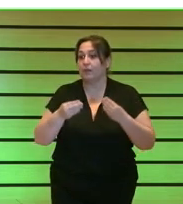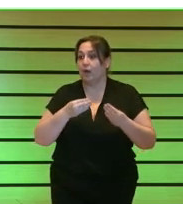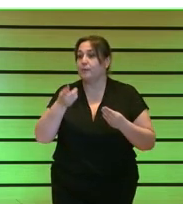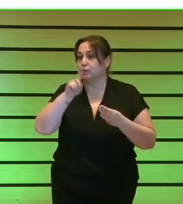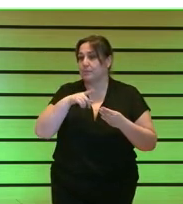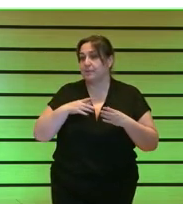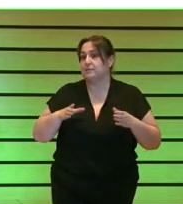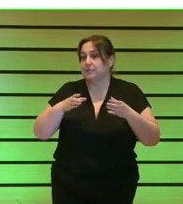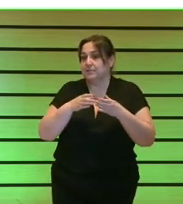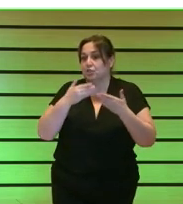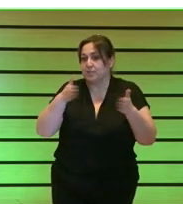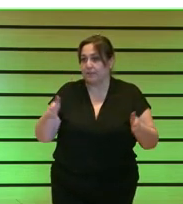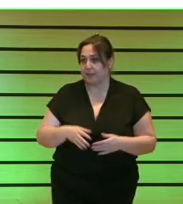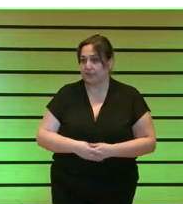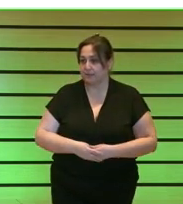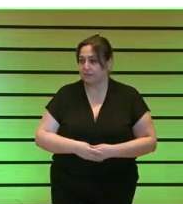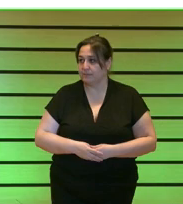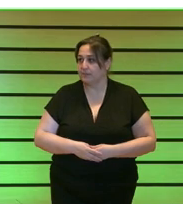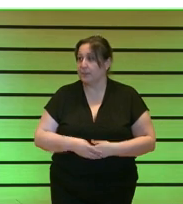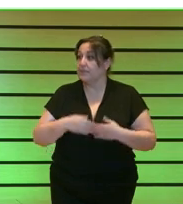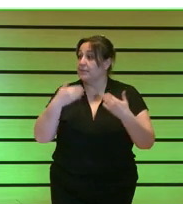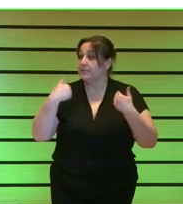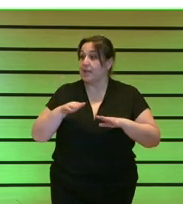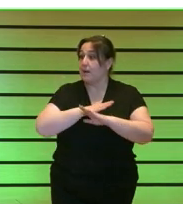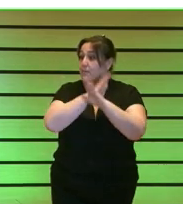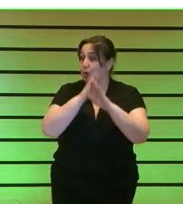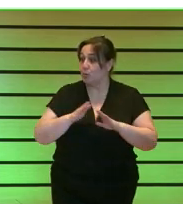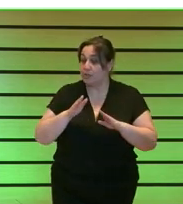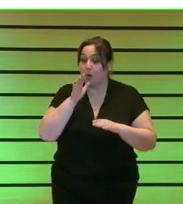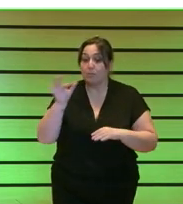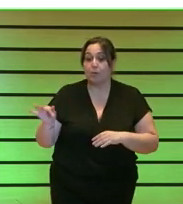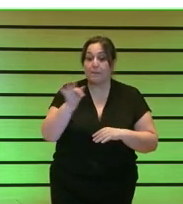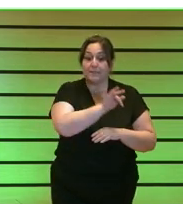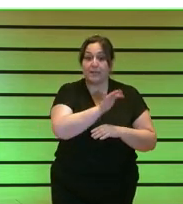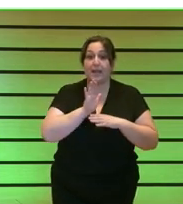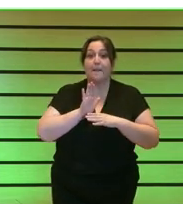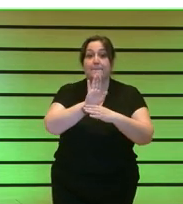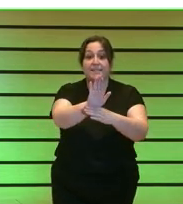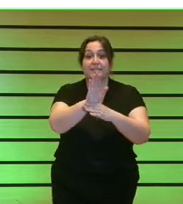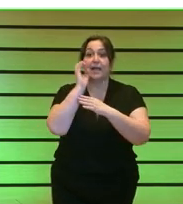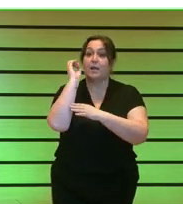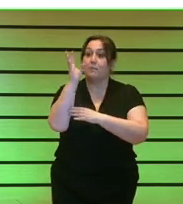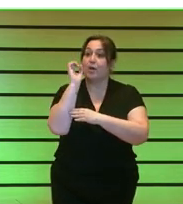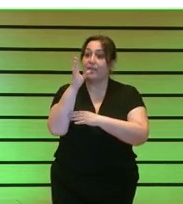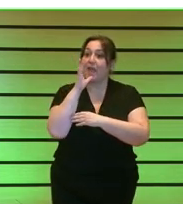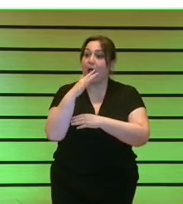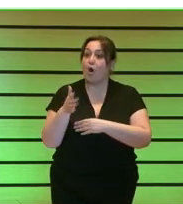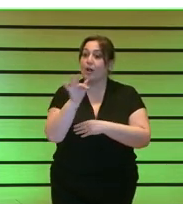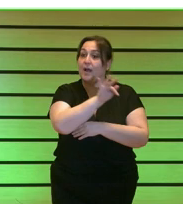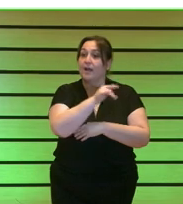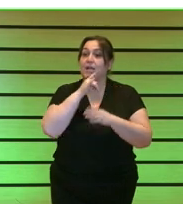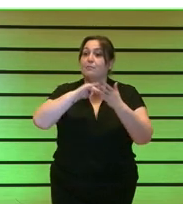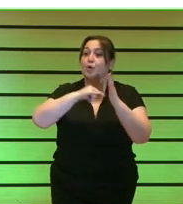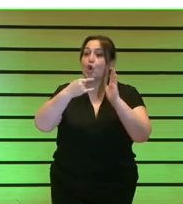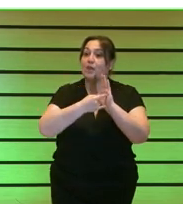abiertas y ya por último Pues voy a pasar a presentar la ponencia que vamos a tener ahora que es